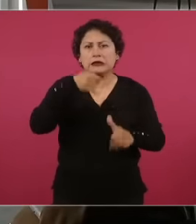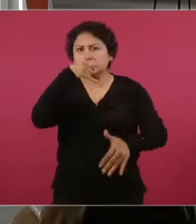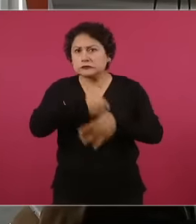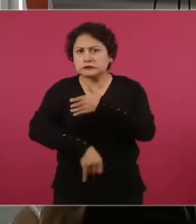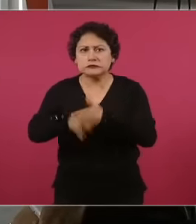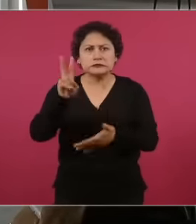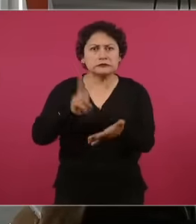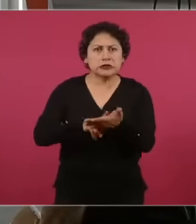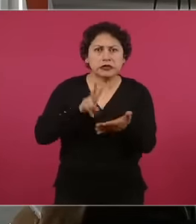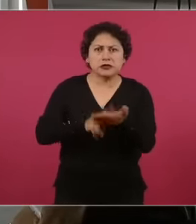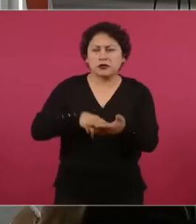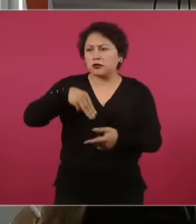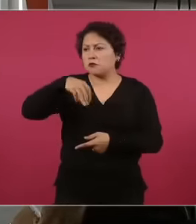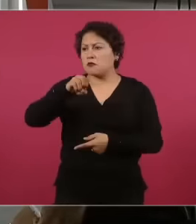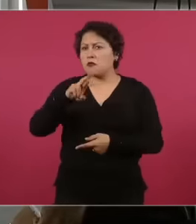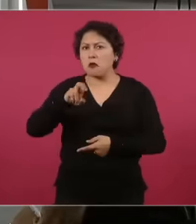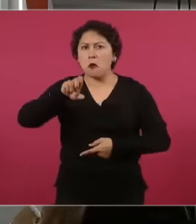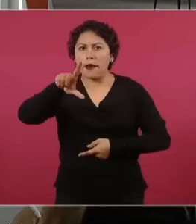ni